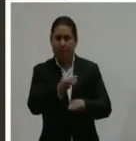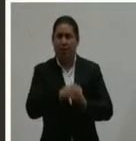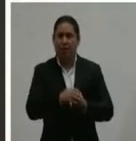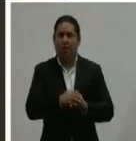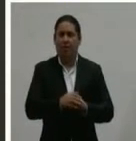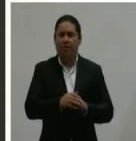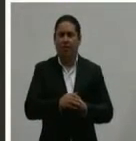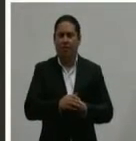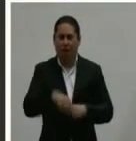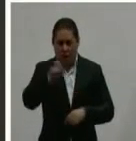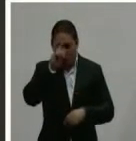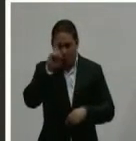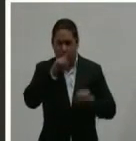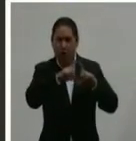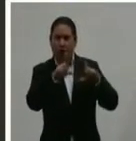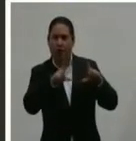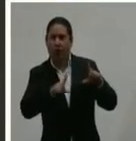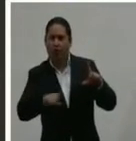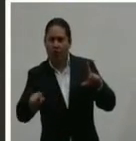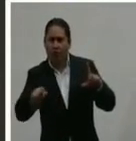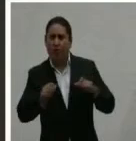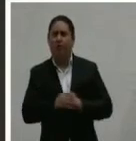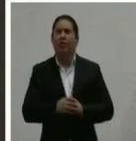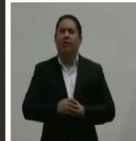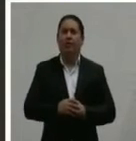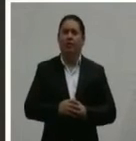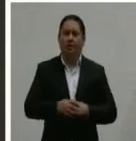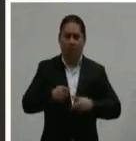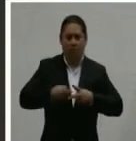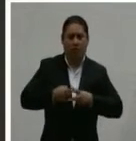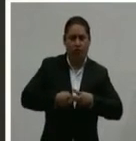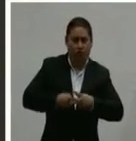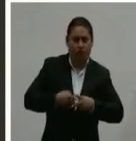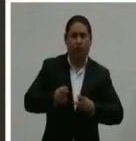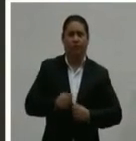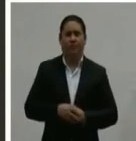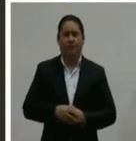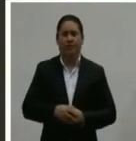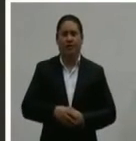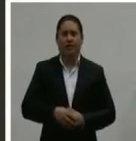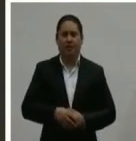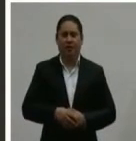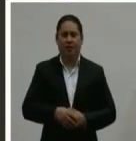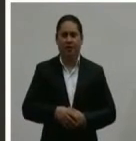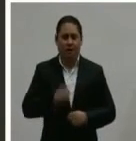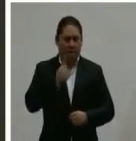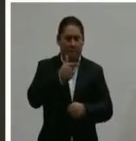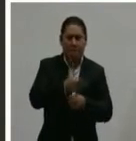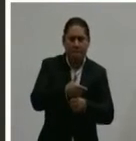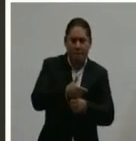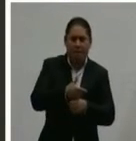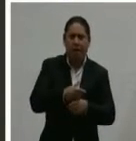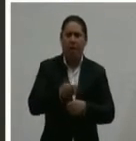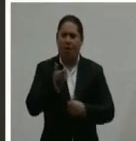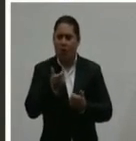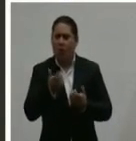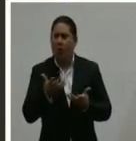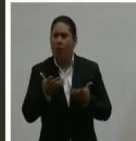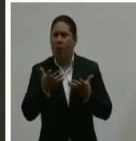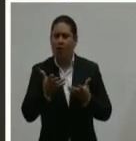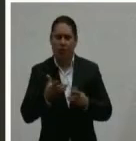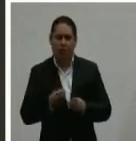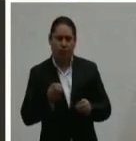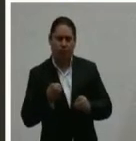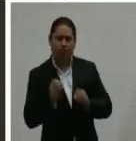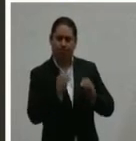el Consejo Nacional de Armonización Contable, en el que se identifica el presupuesto